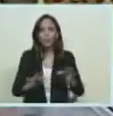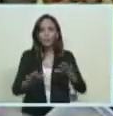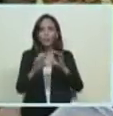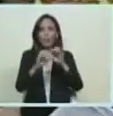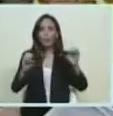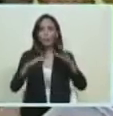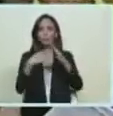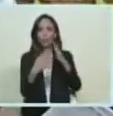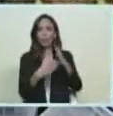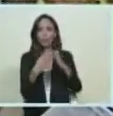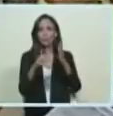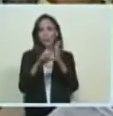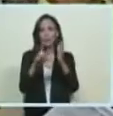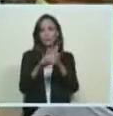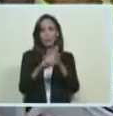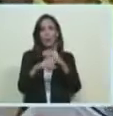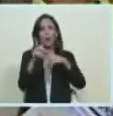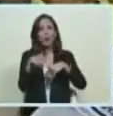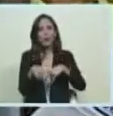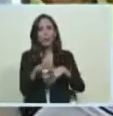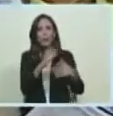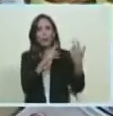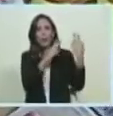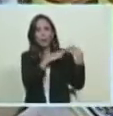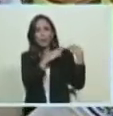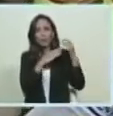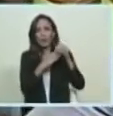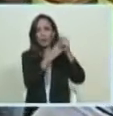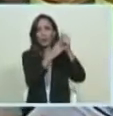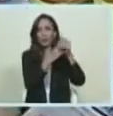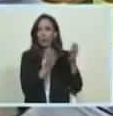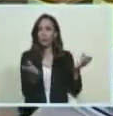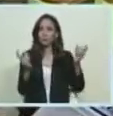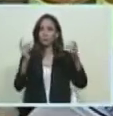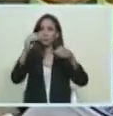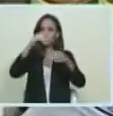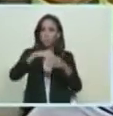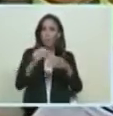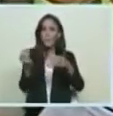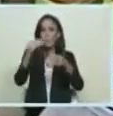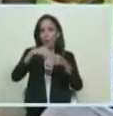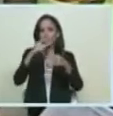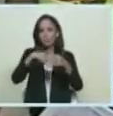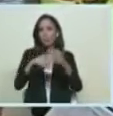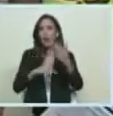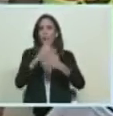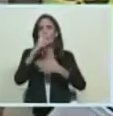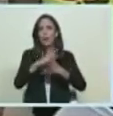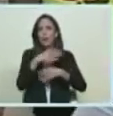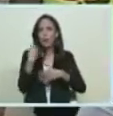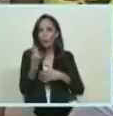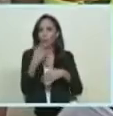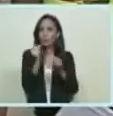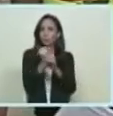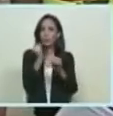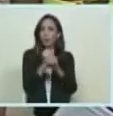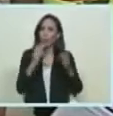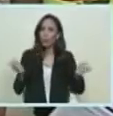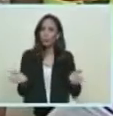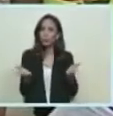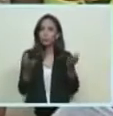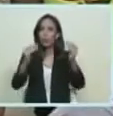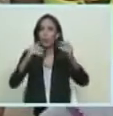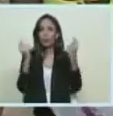Educación Media y también los brigadistas y promotores que se suman al Plan Chamba Juvenil como promotores comunitarios de